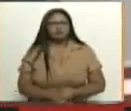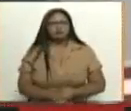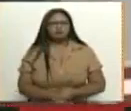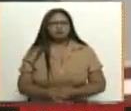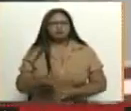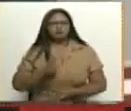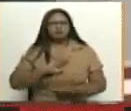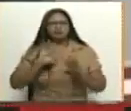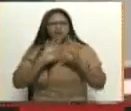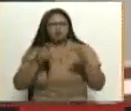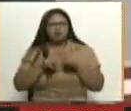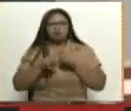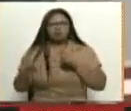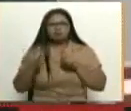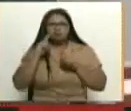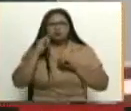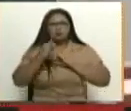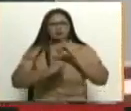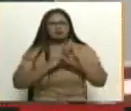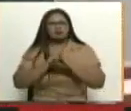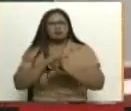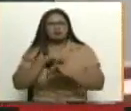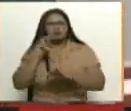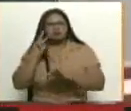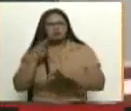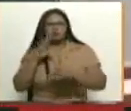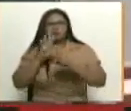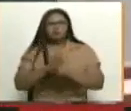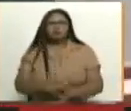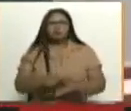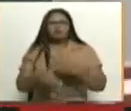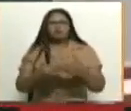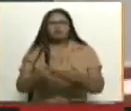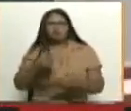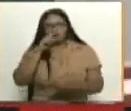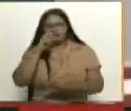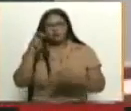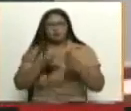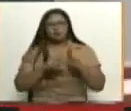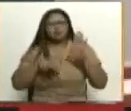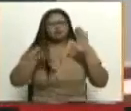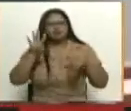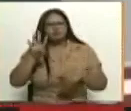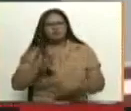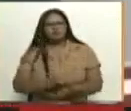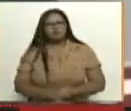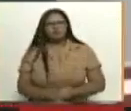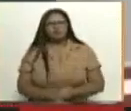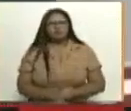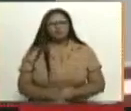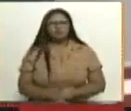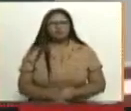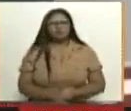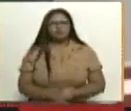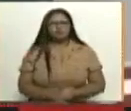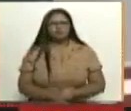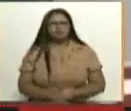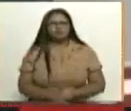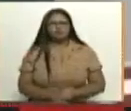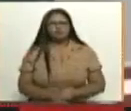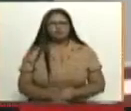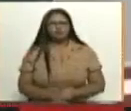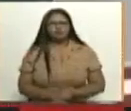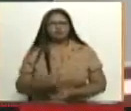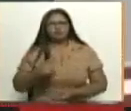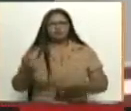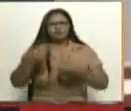de aislamiento internacional al que fuimos sometidos desde el año 2019. O sea, ya Venezuela vuelve a formar parte